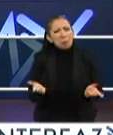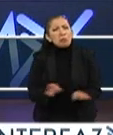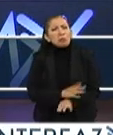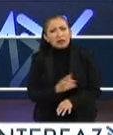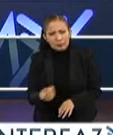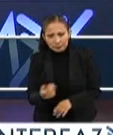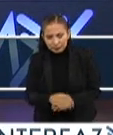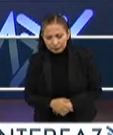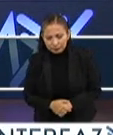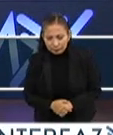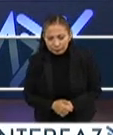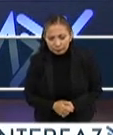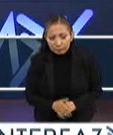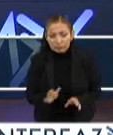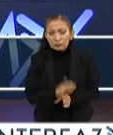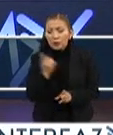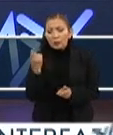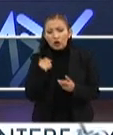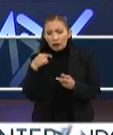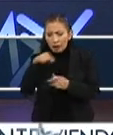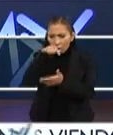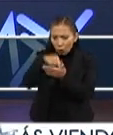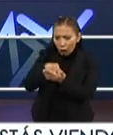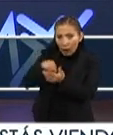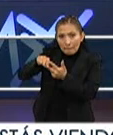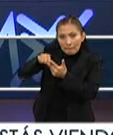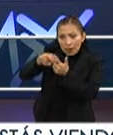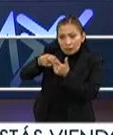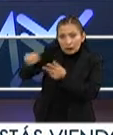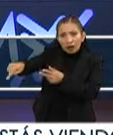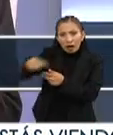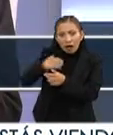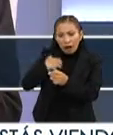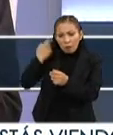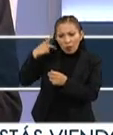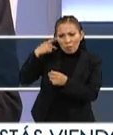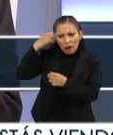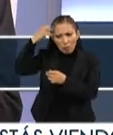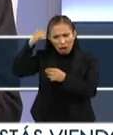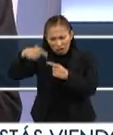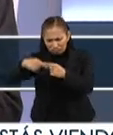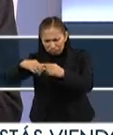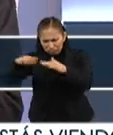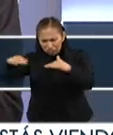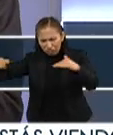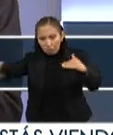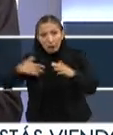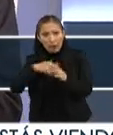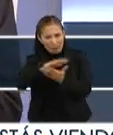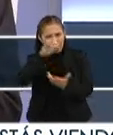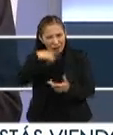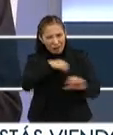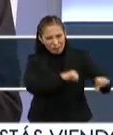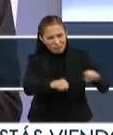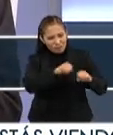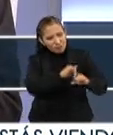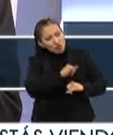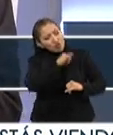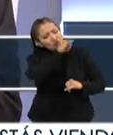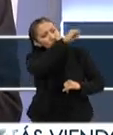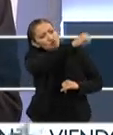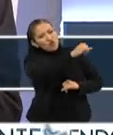Y ¿por qué el epicentro en este caso había sido entre los estados de Puebla y Morelos, ¿no? Cuando generalmente